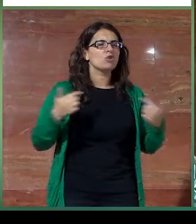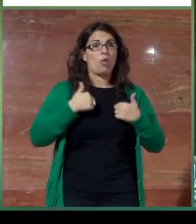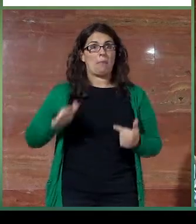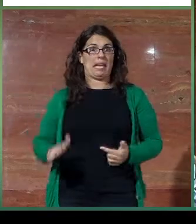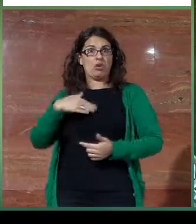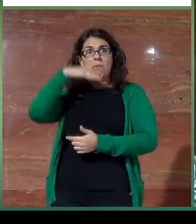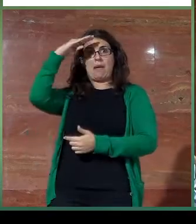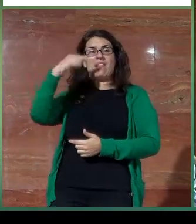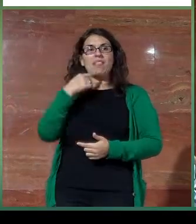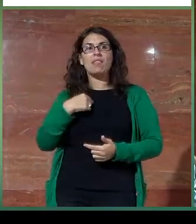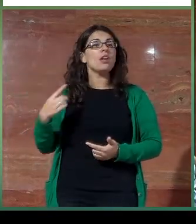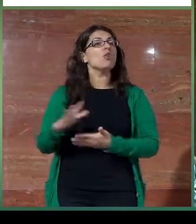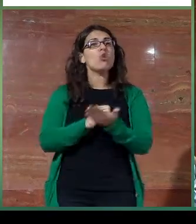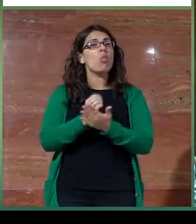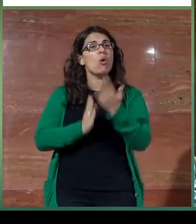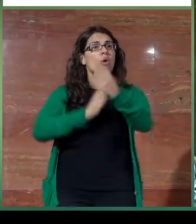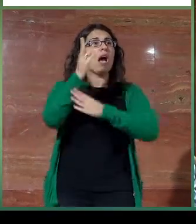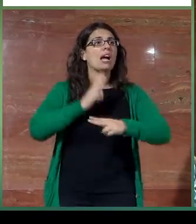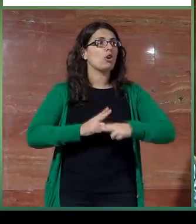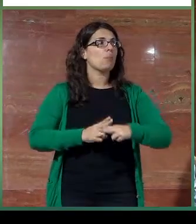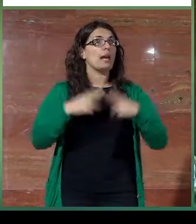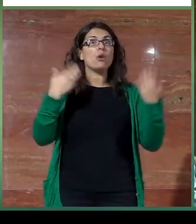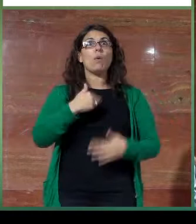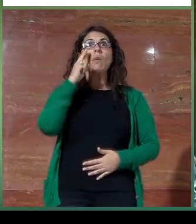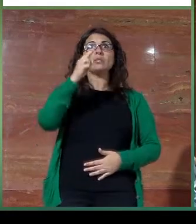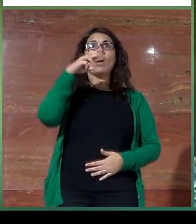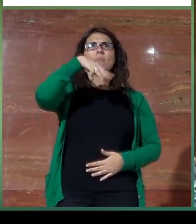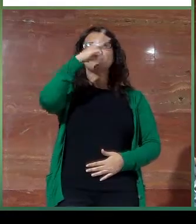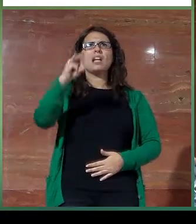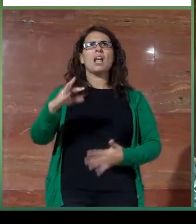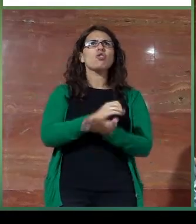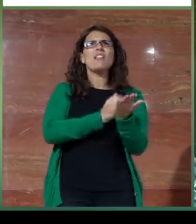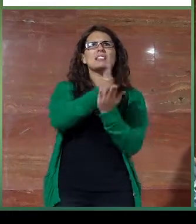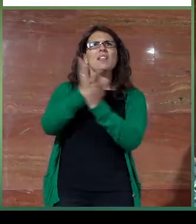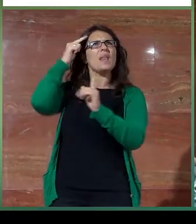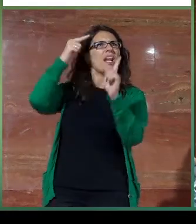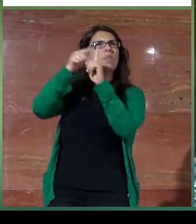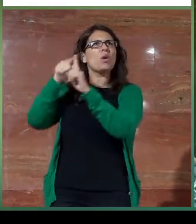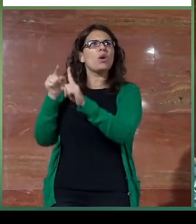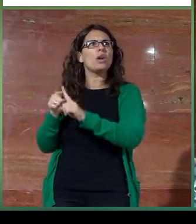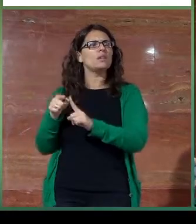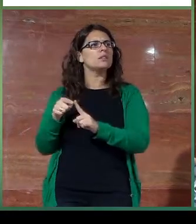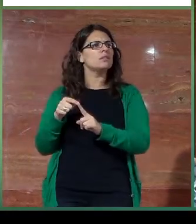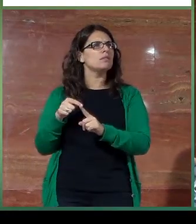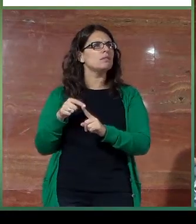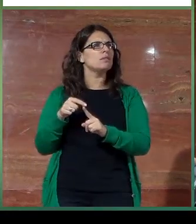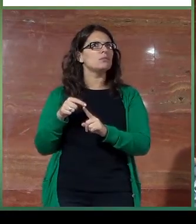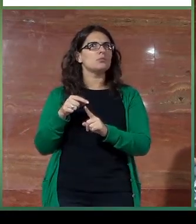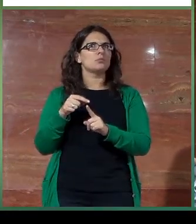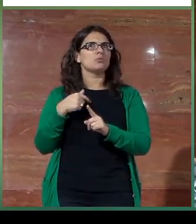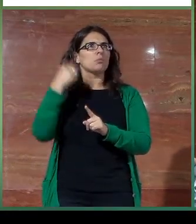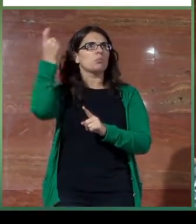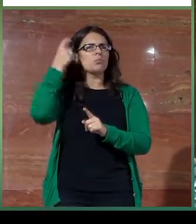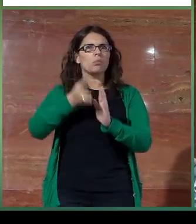decía: Serafín, todos los caminos llevan a Roma. Pero cuando he visto M30, todas las direcciones, ¿por qué no han puesto Roma? Pero